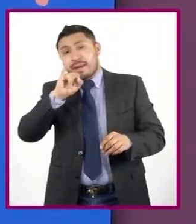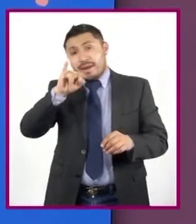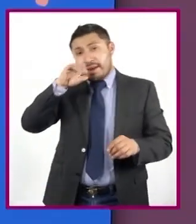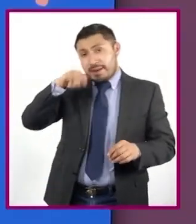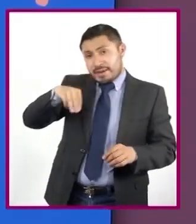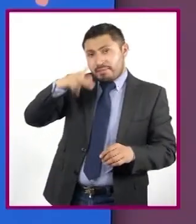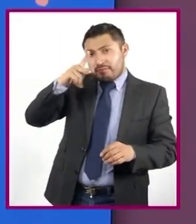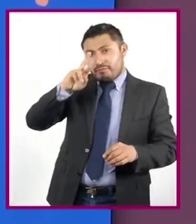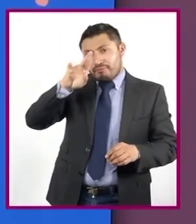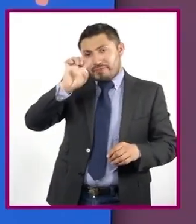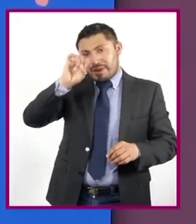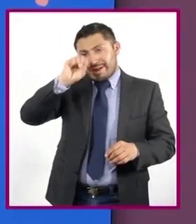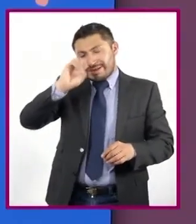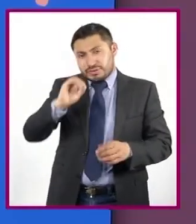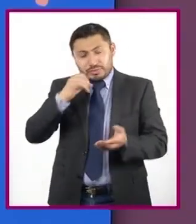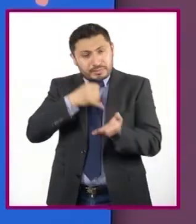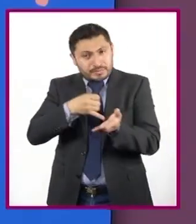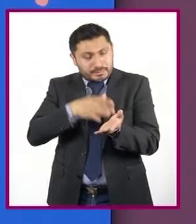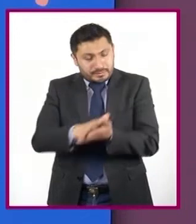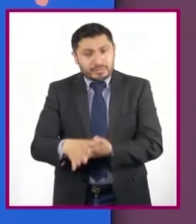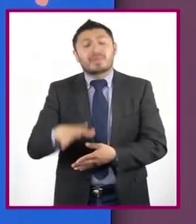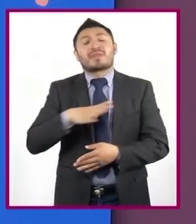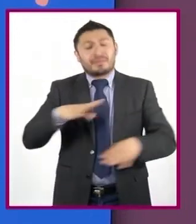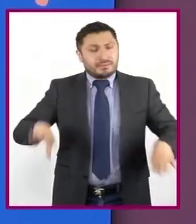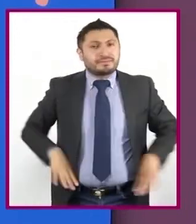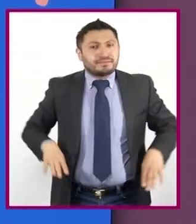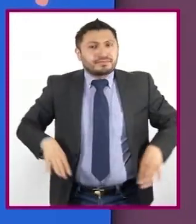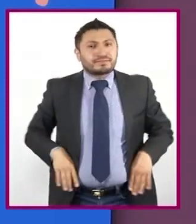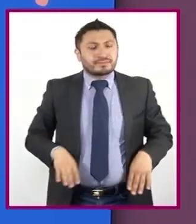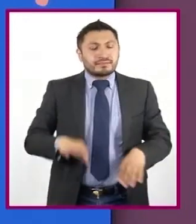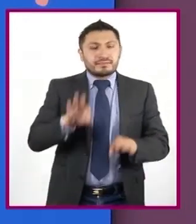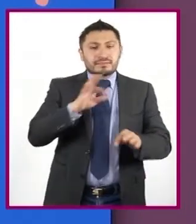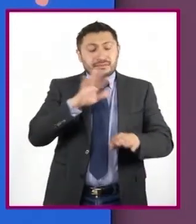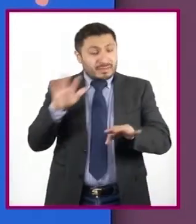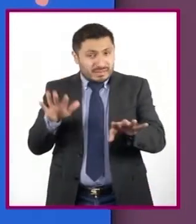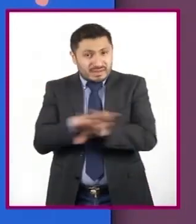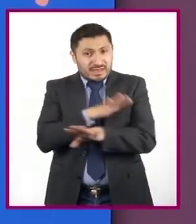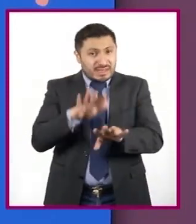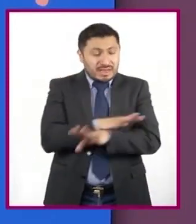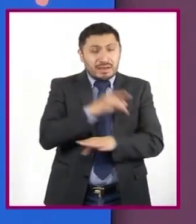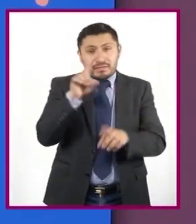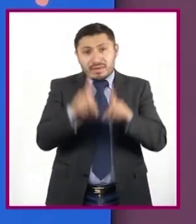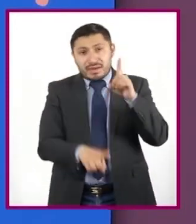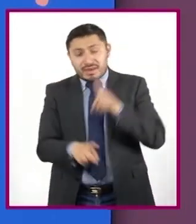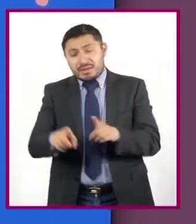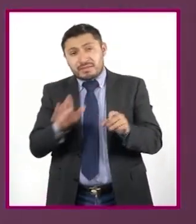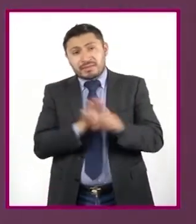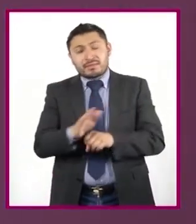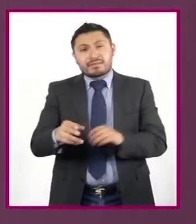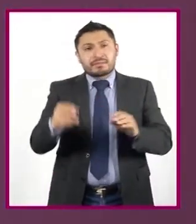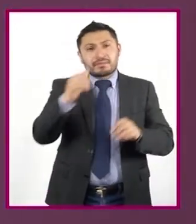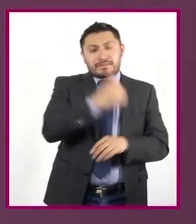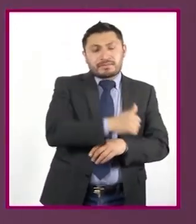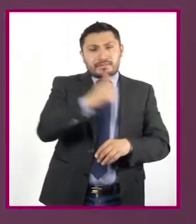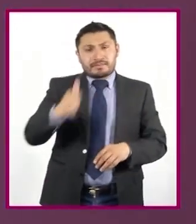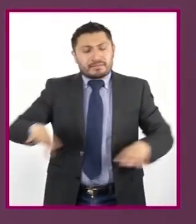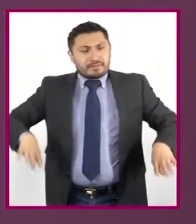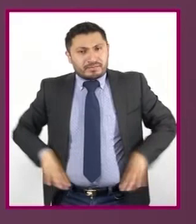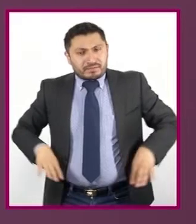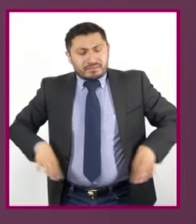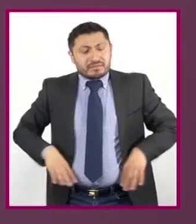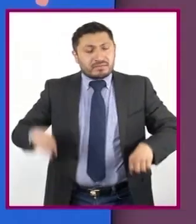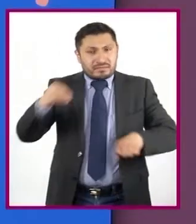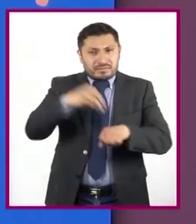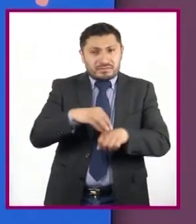las características de la puntuación pueden cambiar dependiendo de las normas que cada estilo tenga.